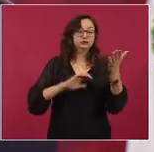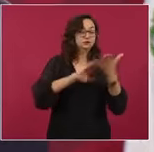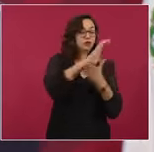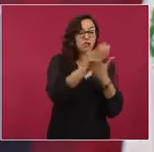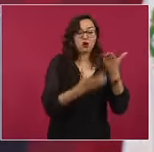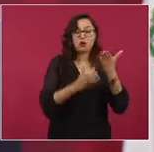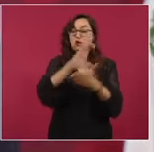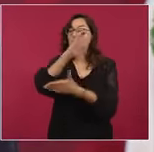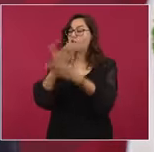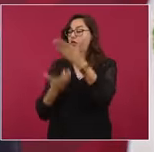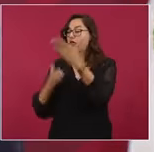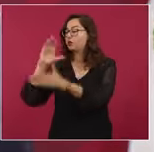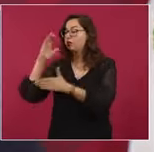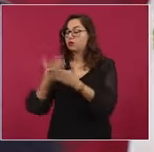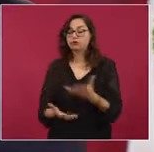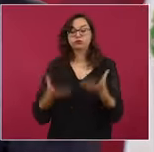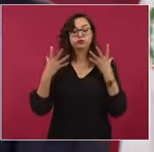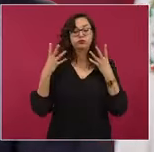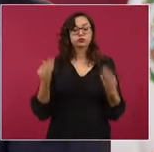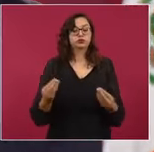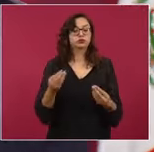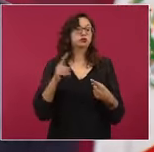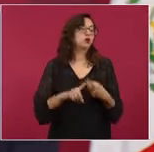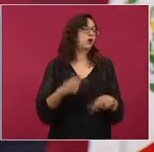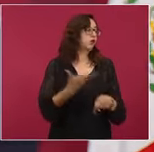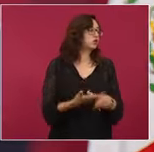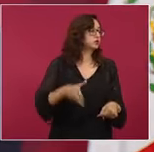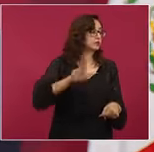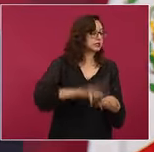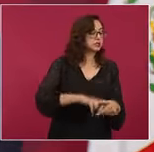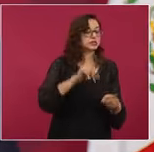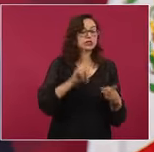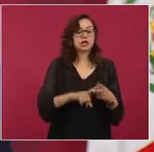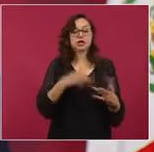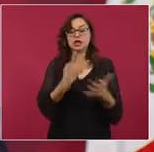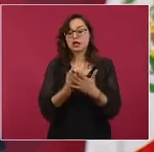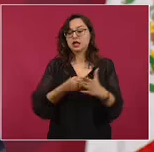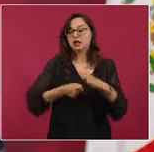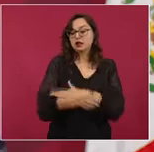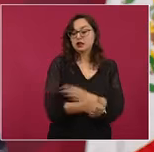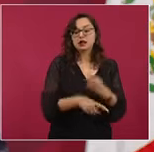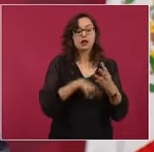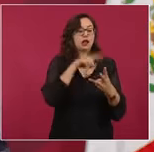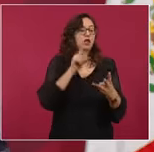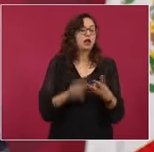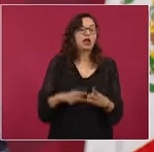Ya hablé de reclusorios, lo que estás mencionando de las luminarias,